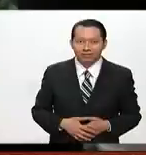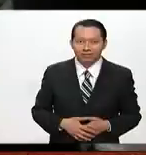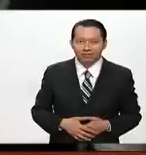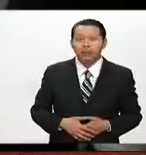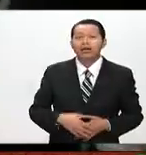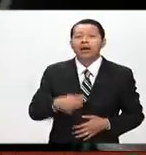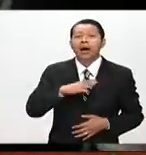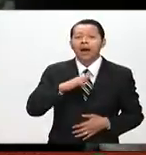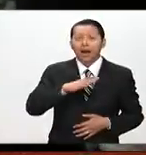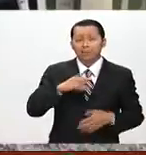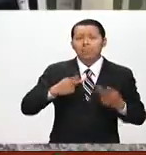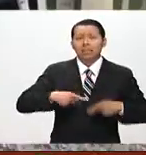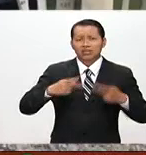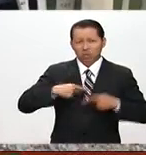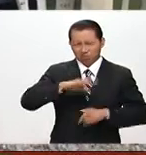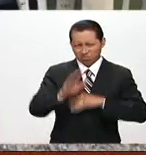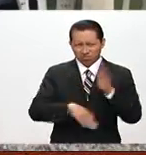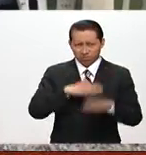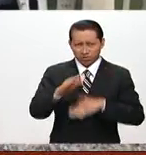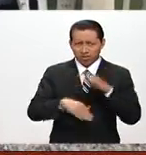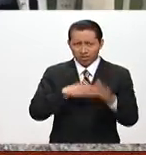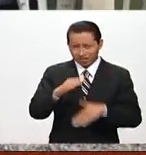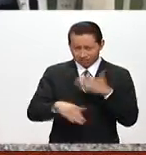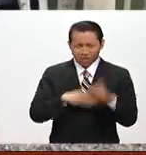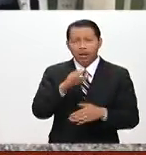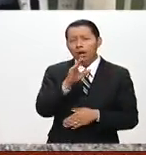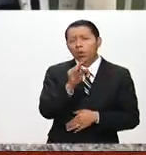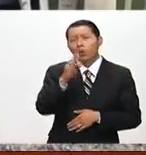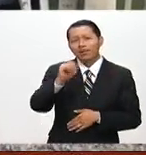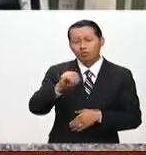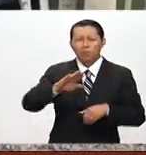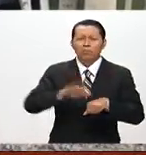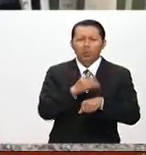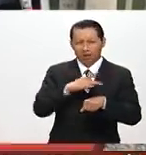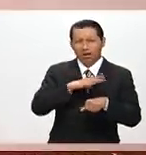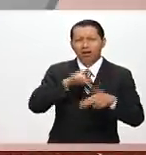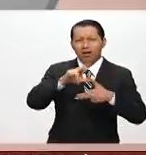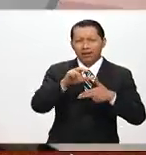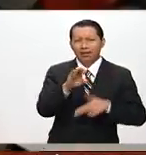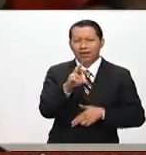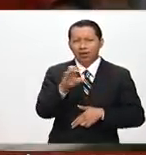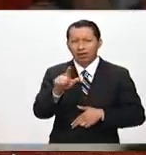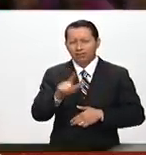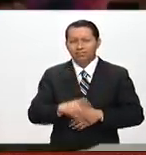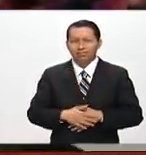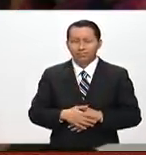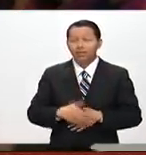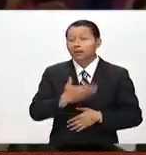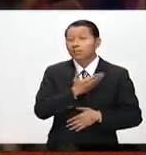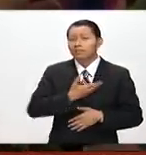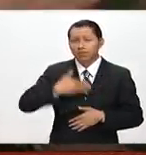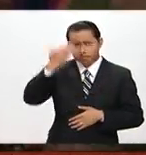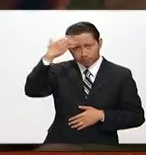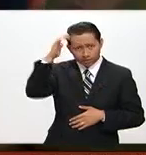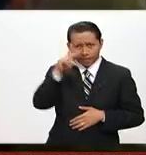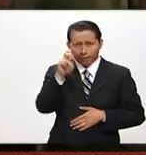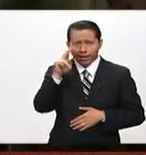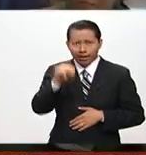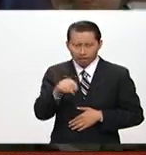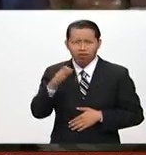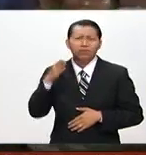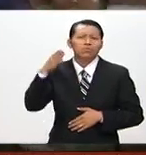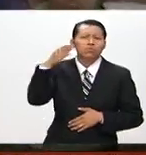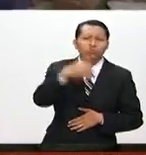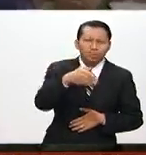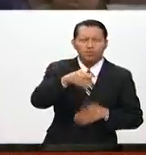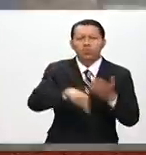Aumenta a 49 el número de víctimas mortales por el paso de la tormenta tropical Earth. El presidente Enrique Peña Nieto recorre